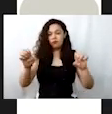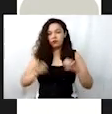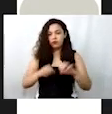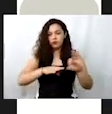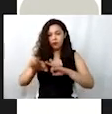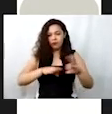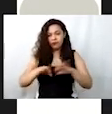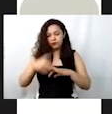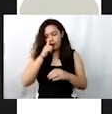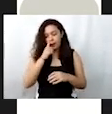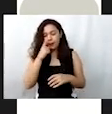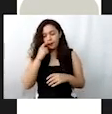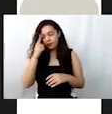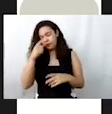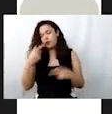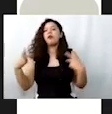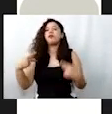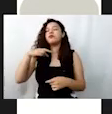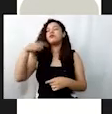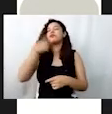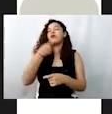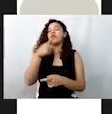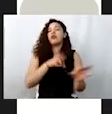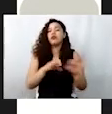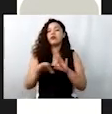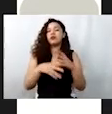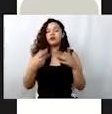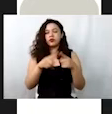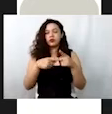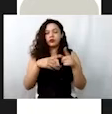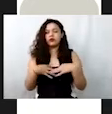de voluntariado corporativo y la labor de sus distintas fundaciones.